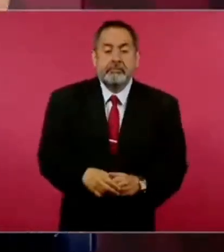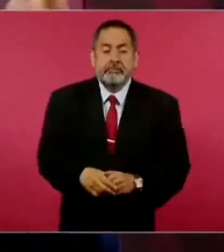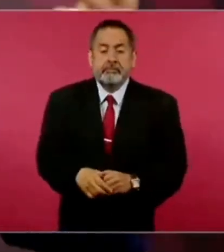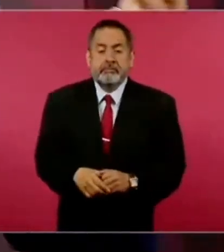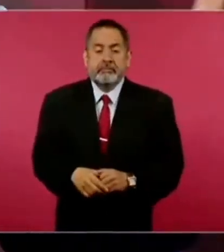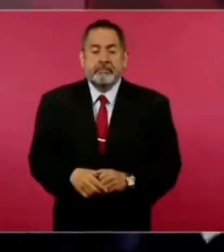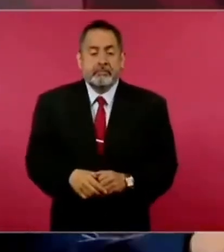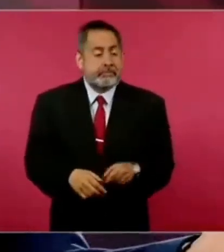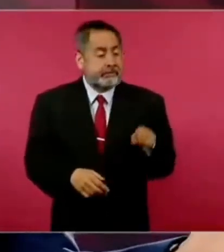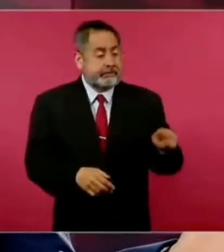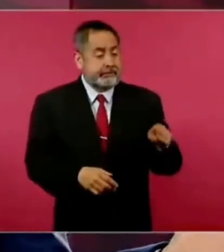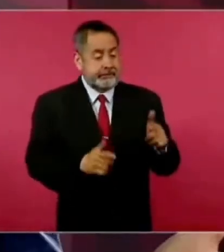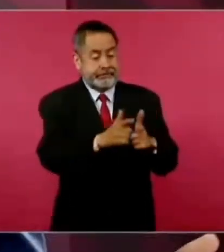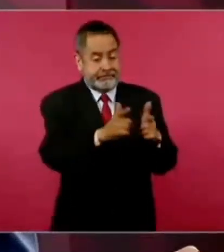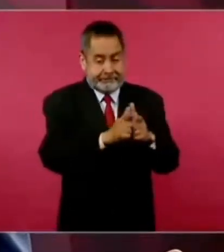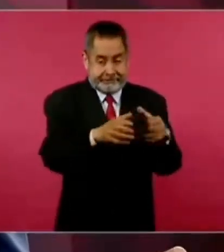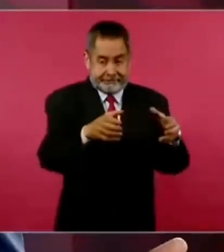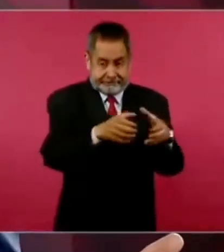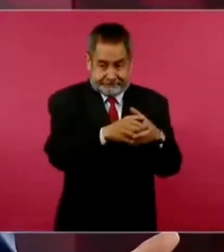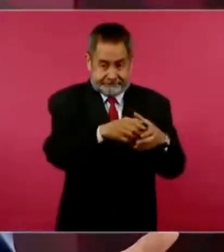Ese grupo recibió